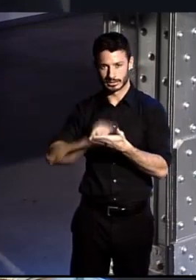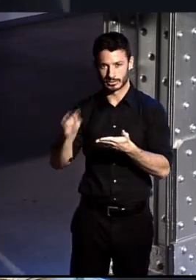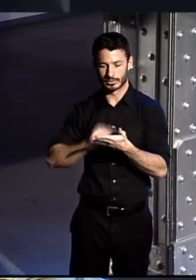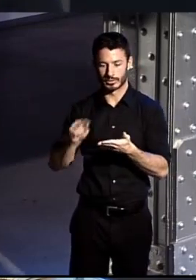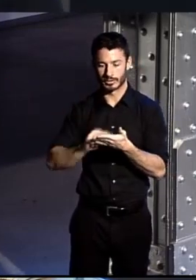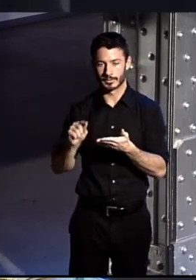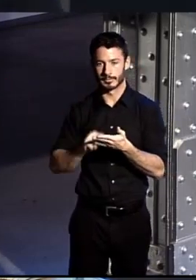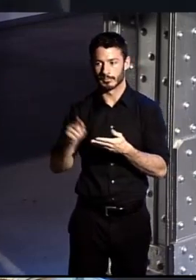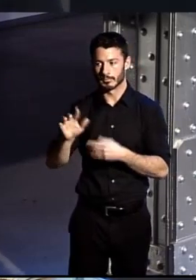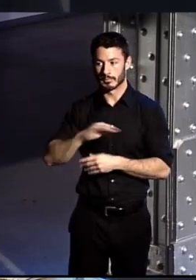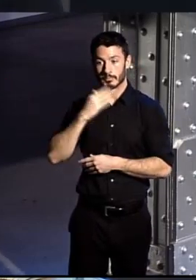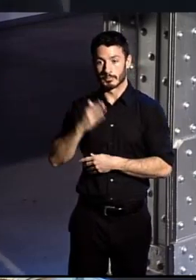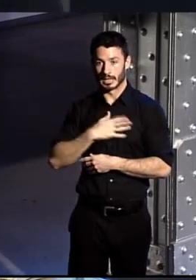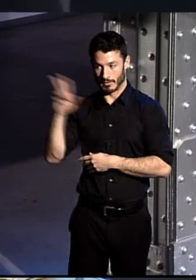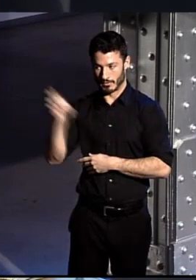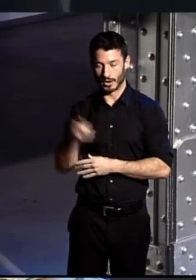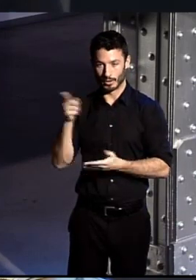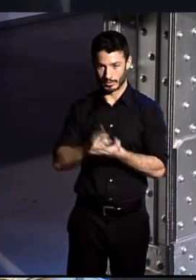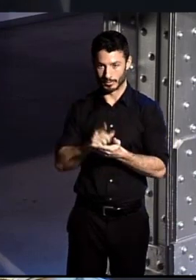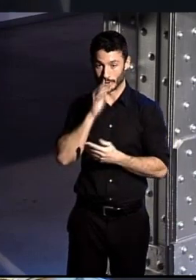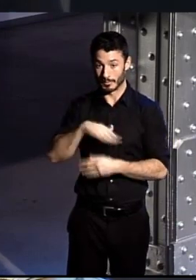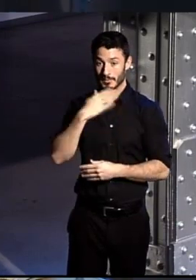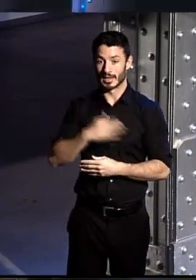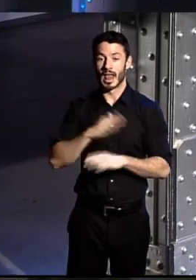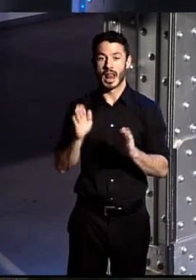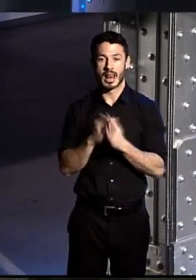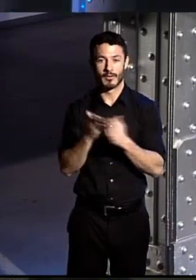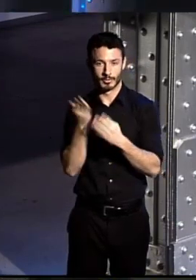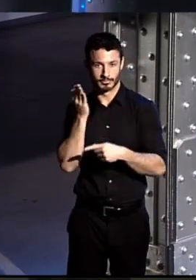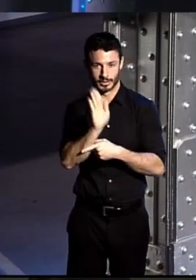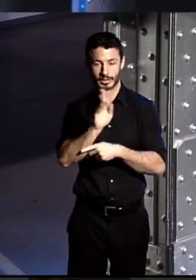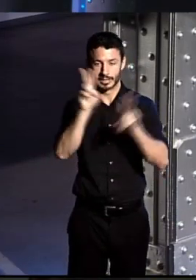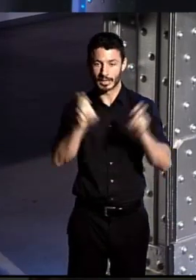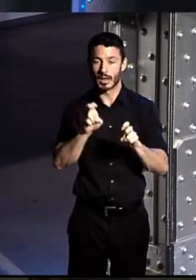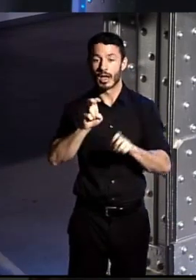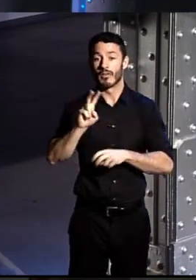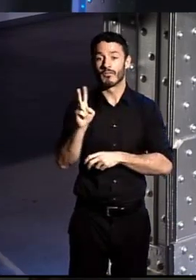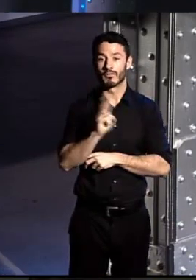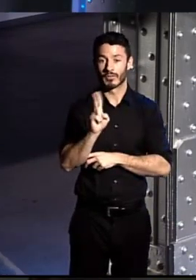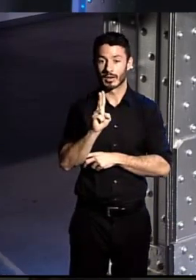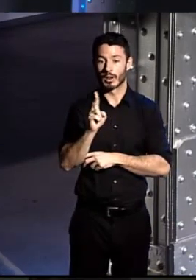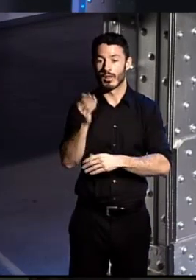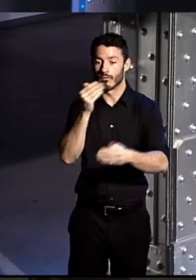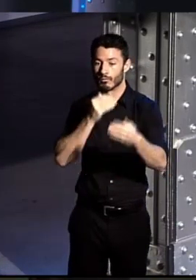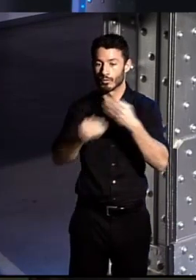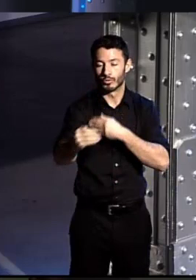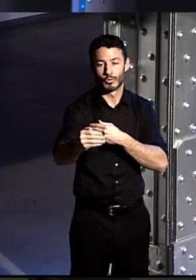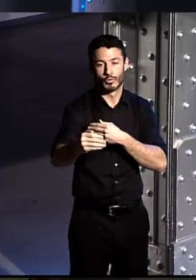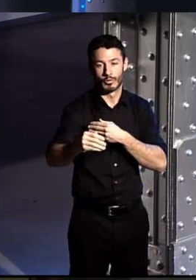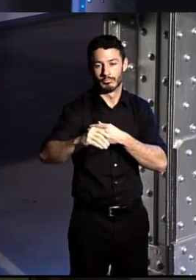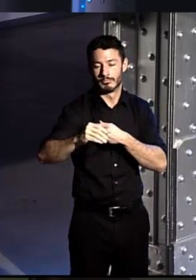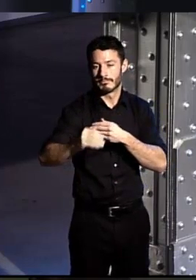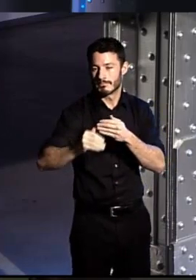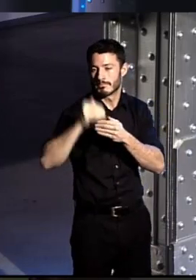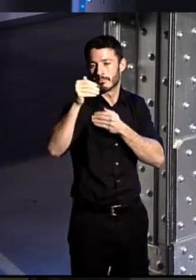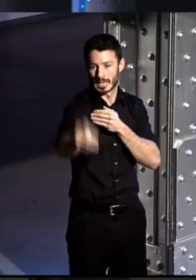una presentación de un libro muy interesante sobre Julio Verne, El futuro sobrepasado. Y voy a llamar a Natalia para